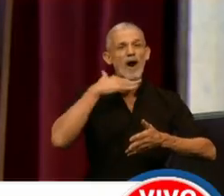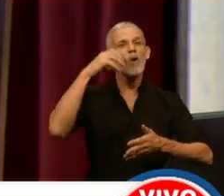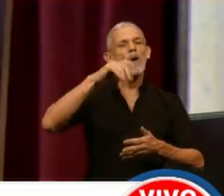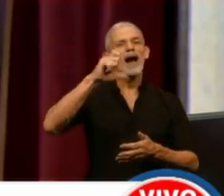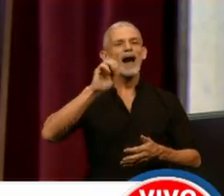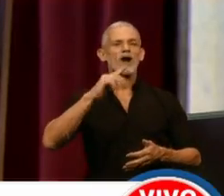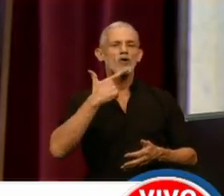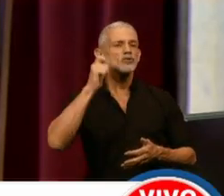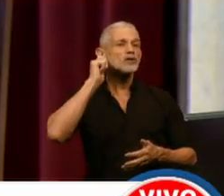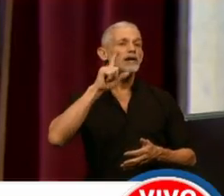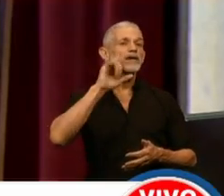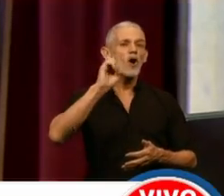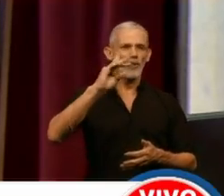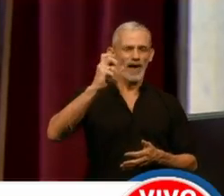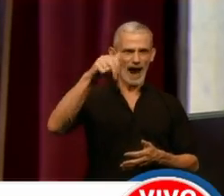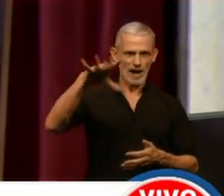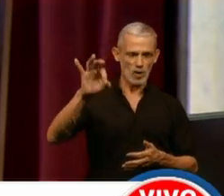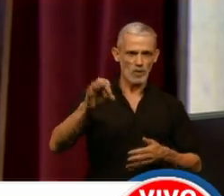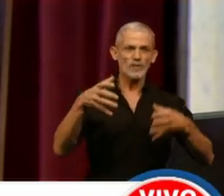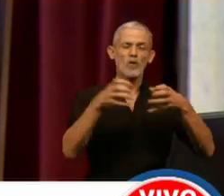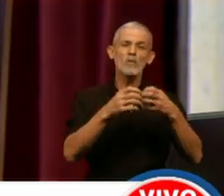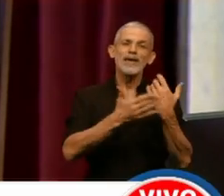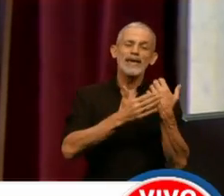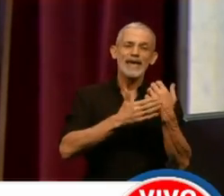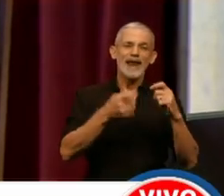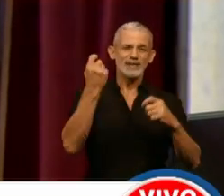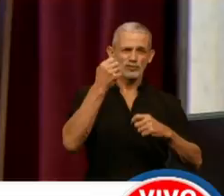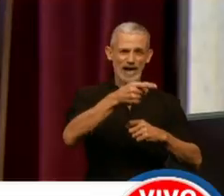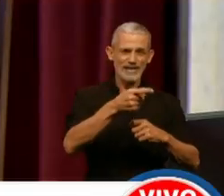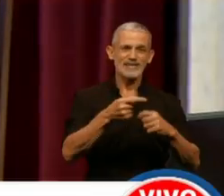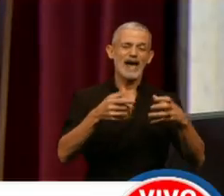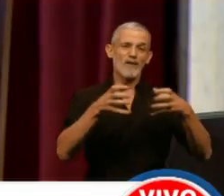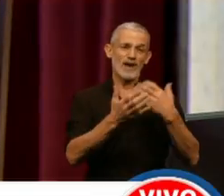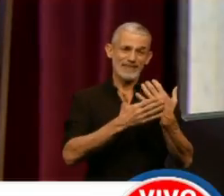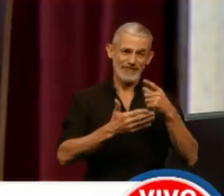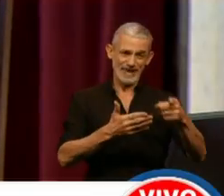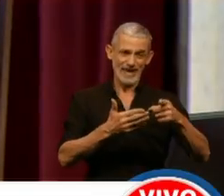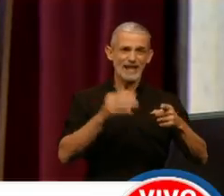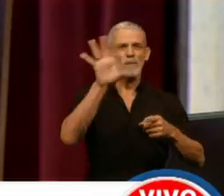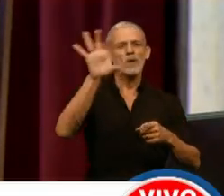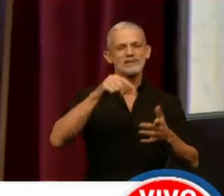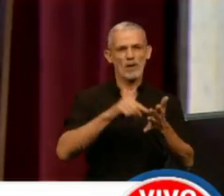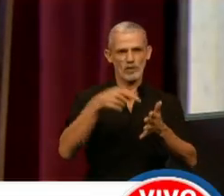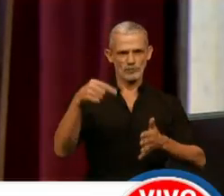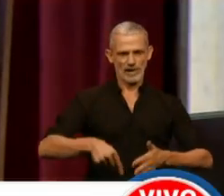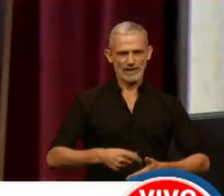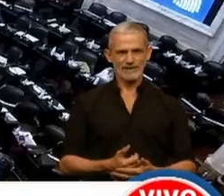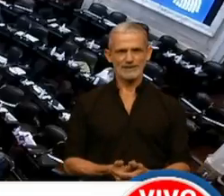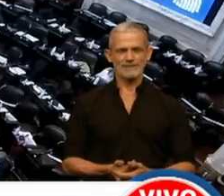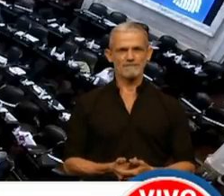carlos giordano interbloque izquierda socialista frente de izquierda provincia buenos aires